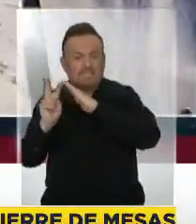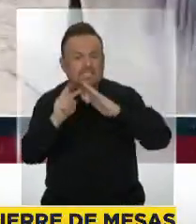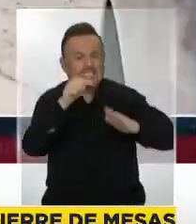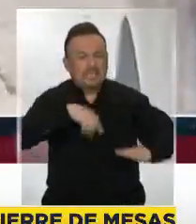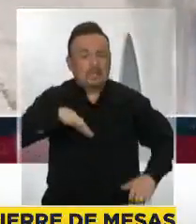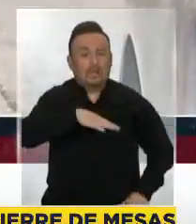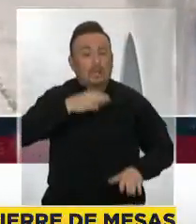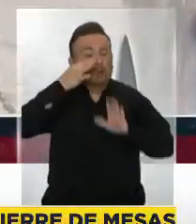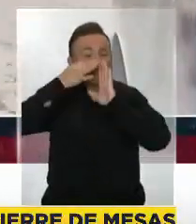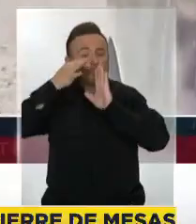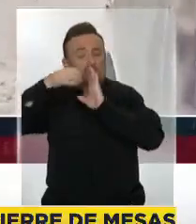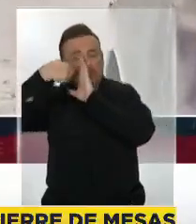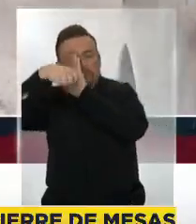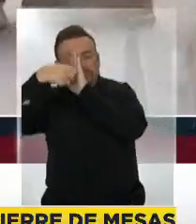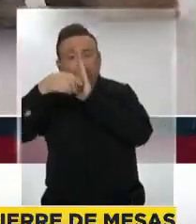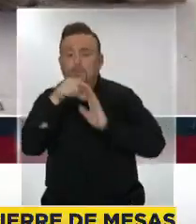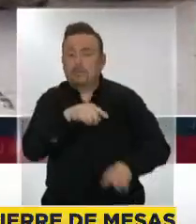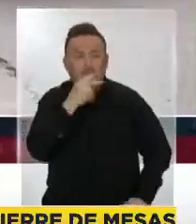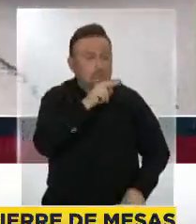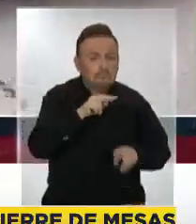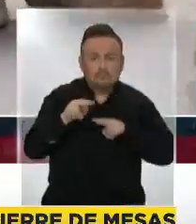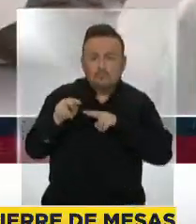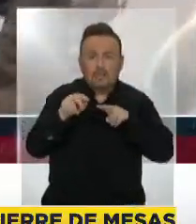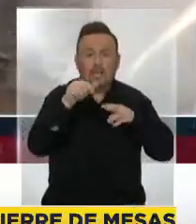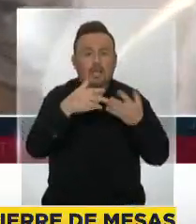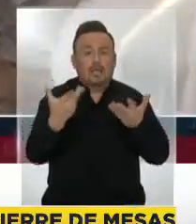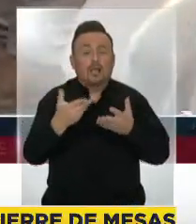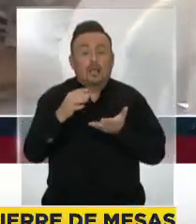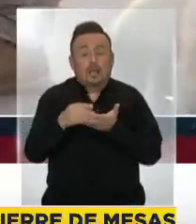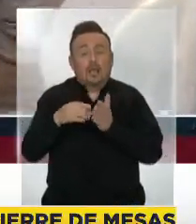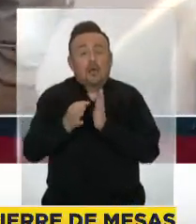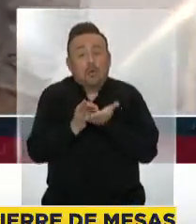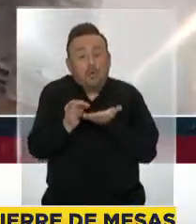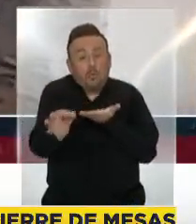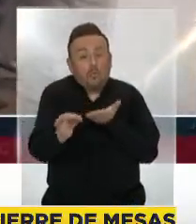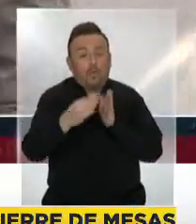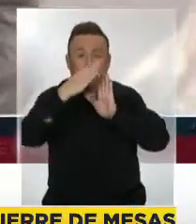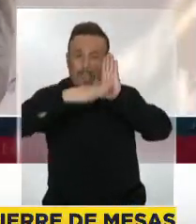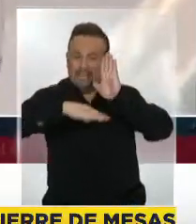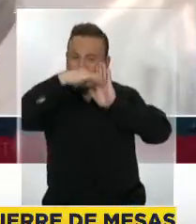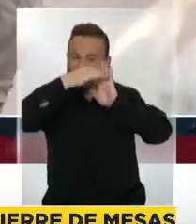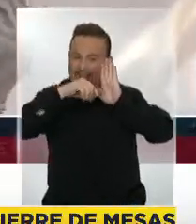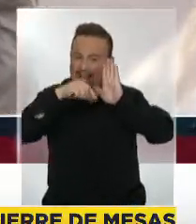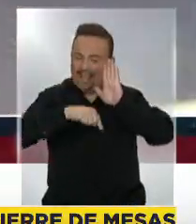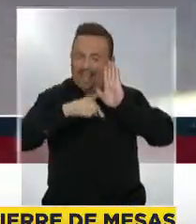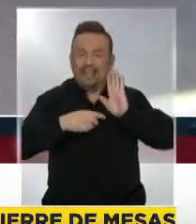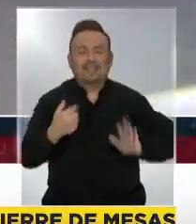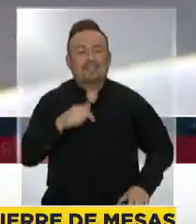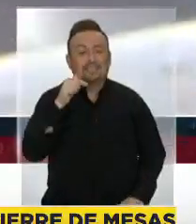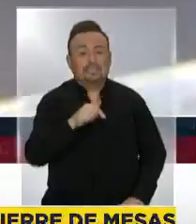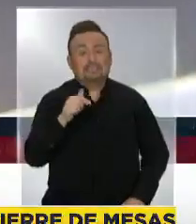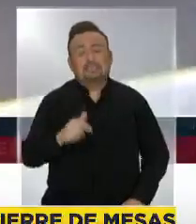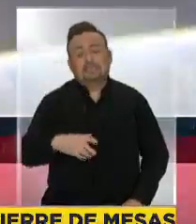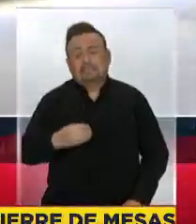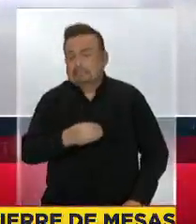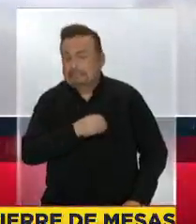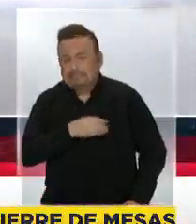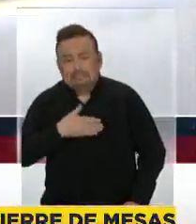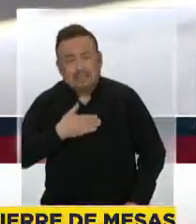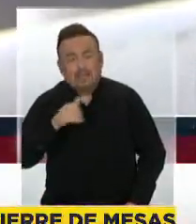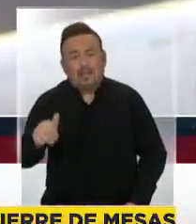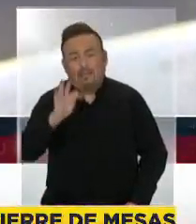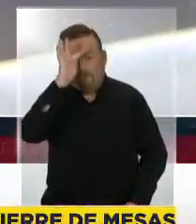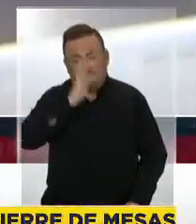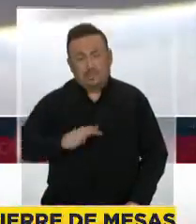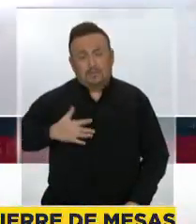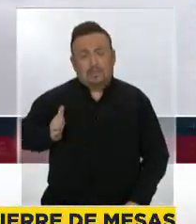monitoreando lo que ocurre en la comuna de La Pintana, donde lamentablemente ha muerto una mujer, una funcionaria de la PDI de solo 25 años,